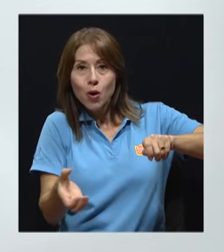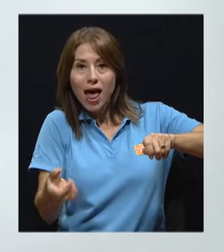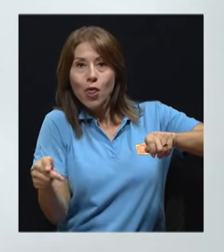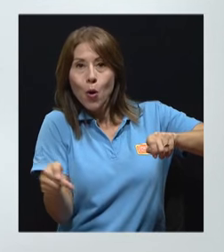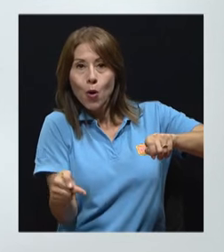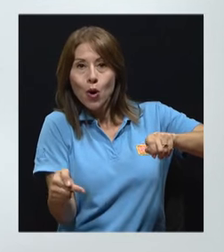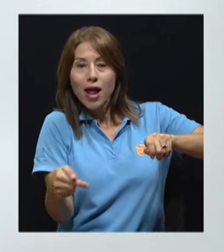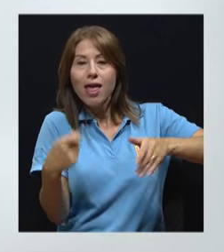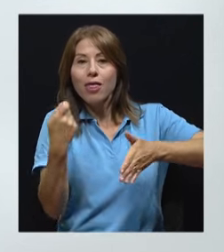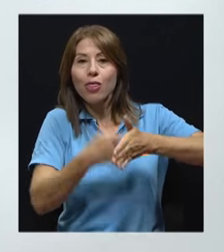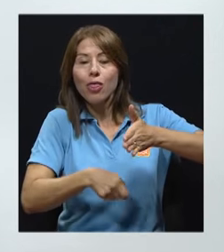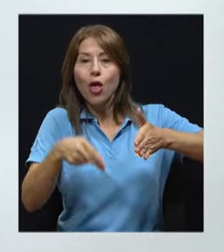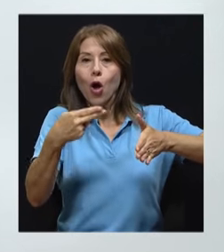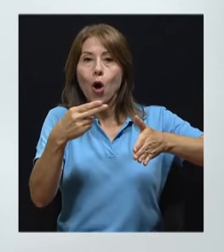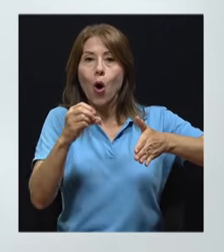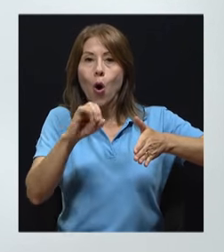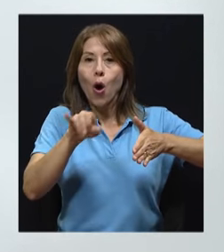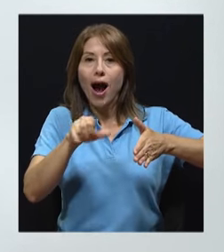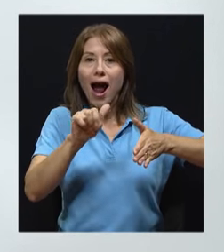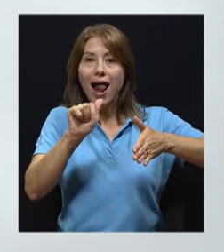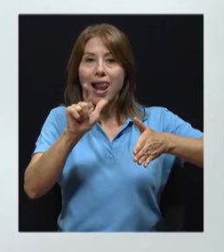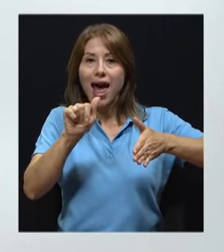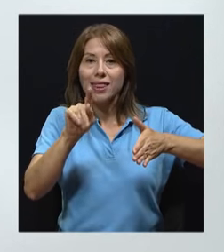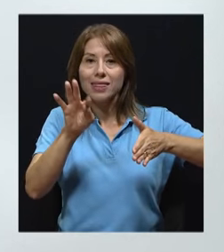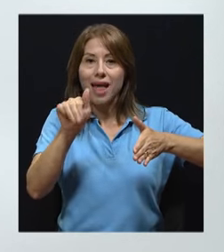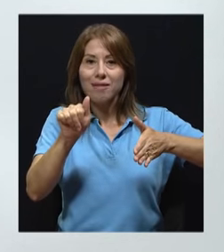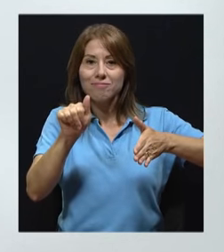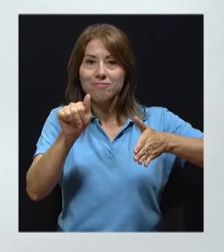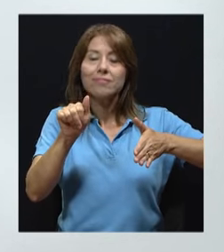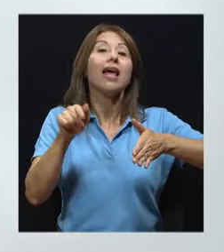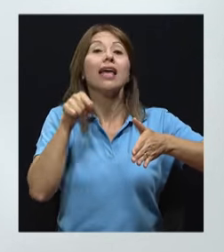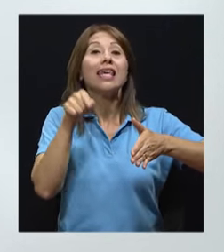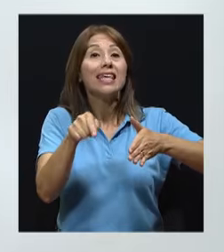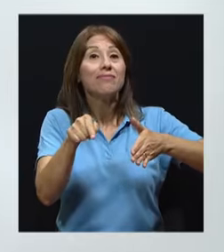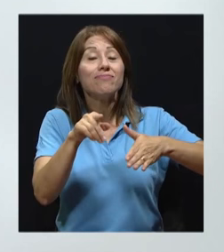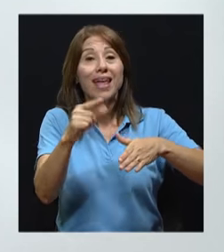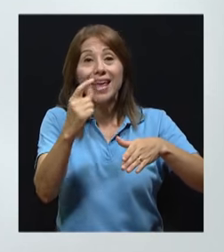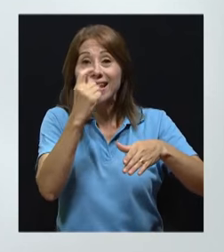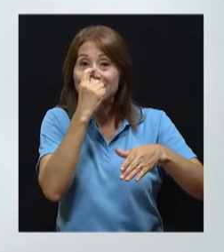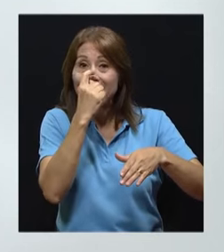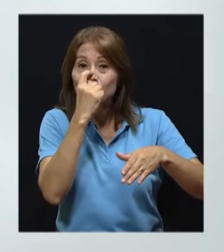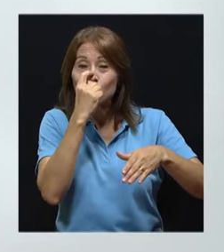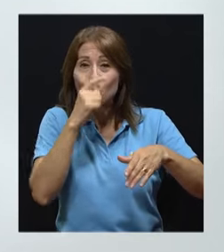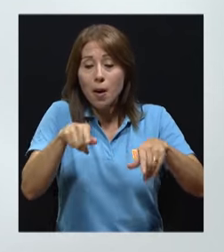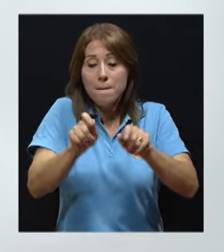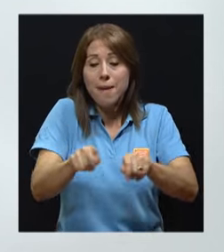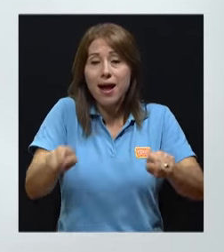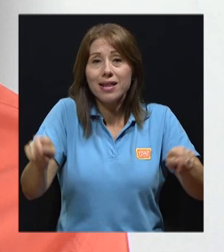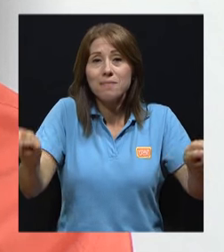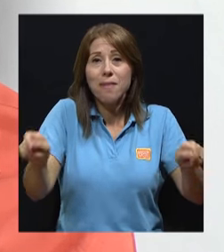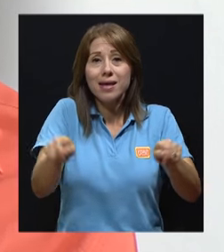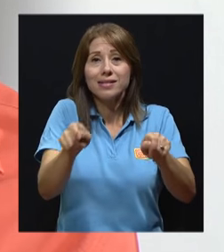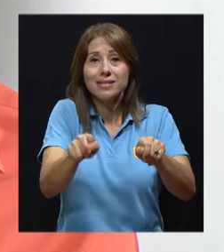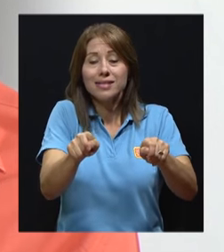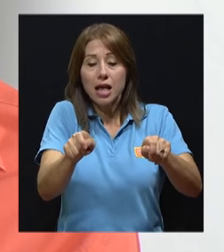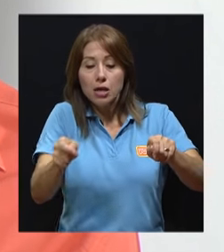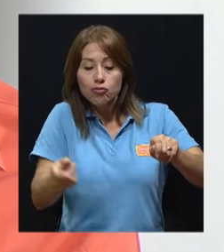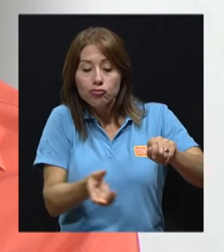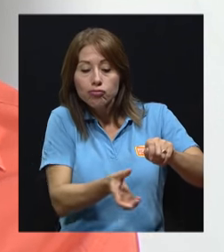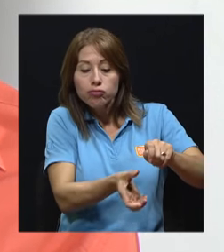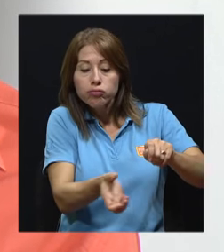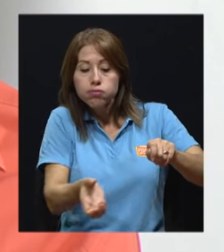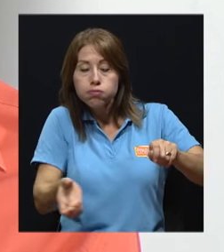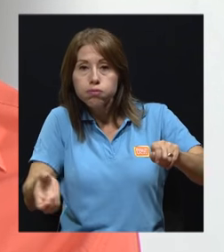Marimba de ojalata de ojalata y las marimbas de escazú todas son de ojalata los